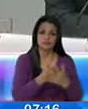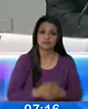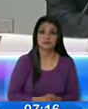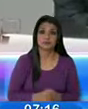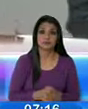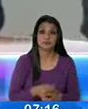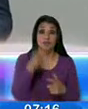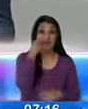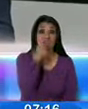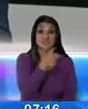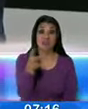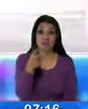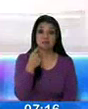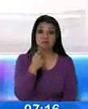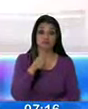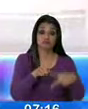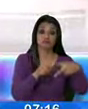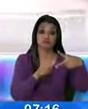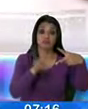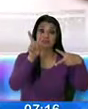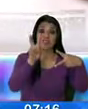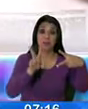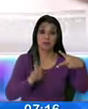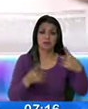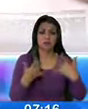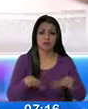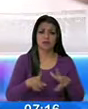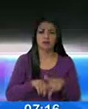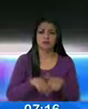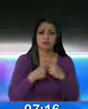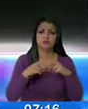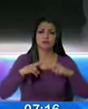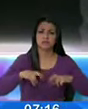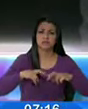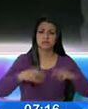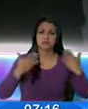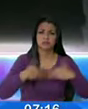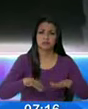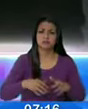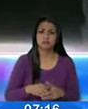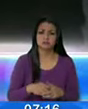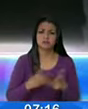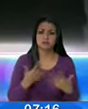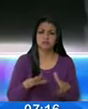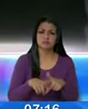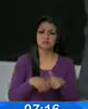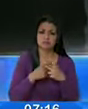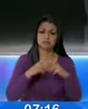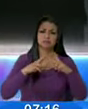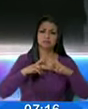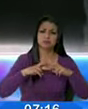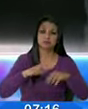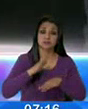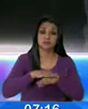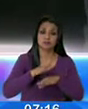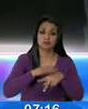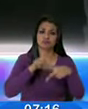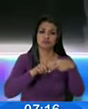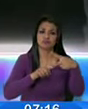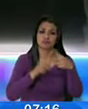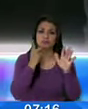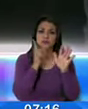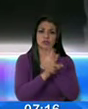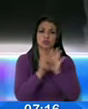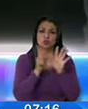que en estos dos casos la fiscalía ya está investigando. Está abierta una indagación respecto de estas expresiones públicas